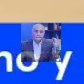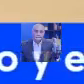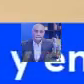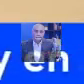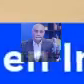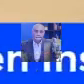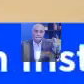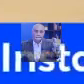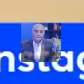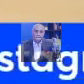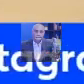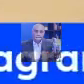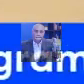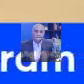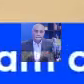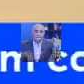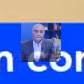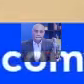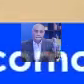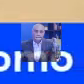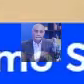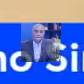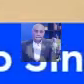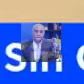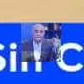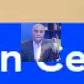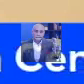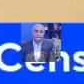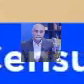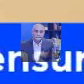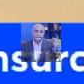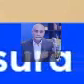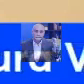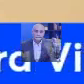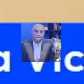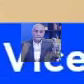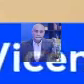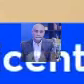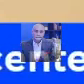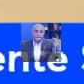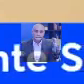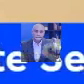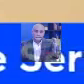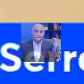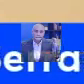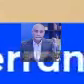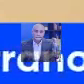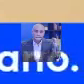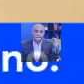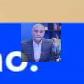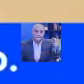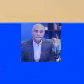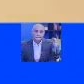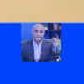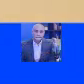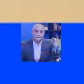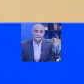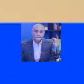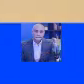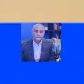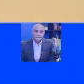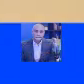son respetables, porque el migrante es una persona que deja todo atrás para